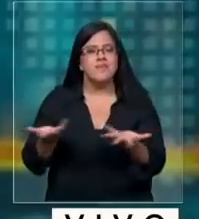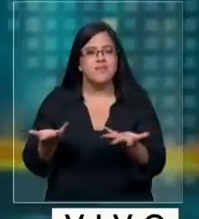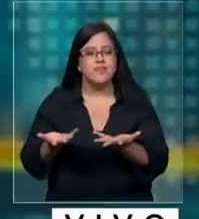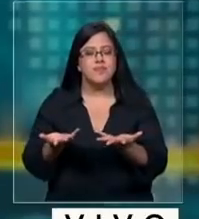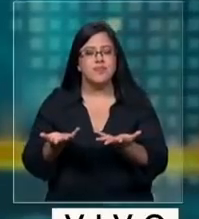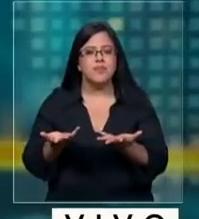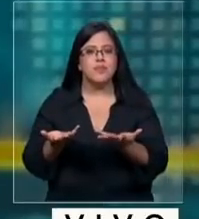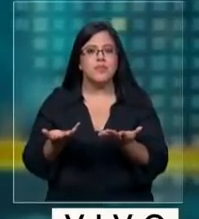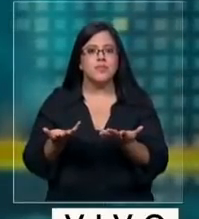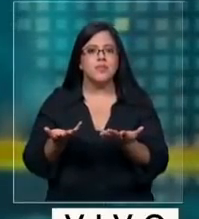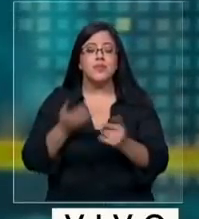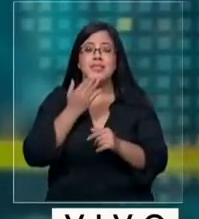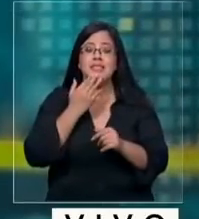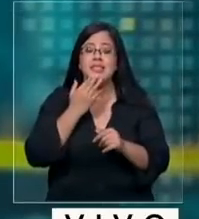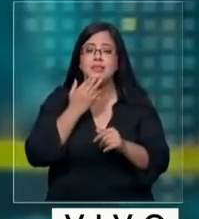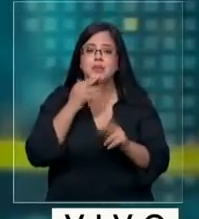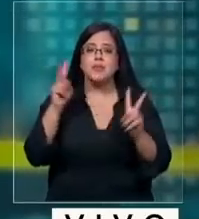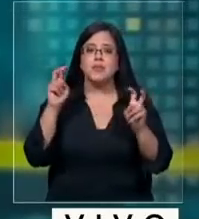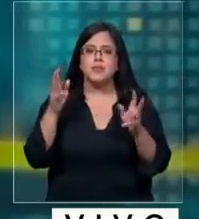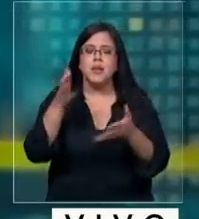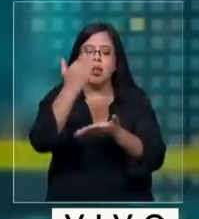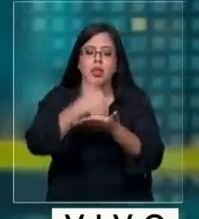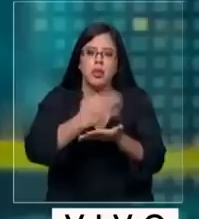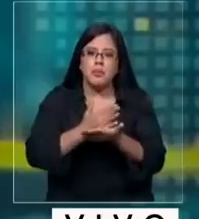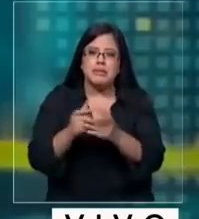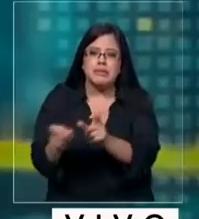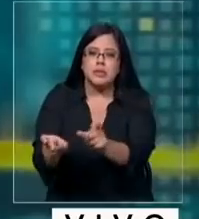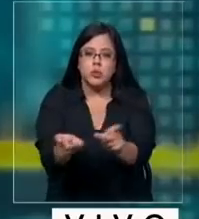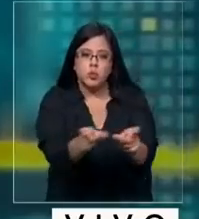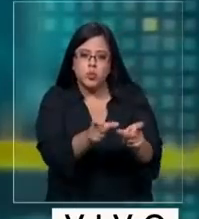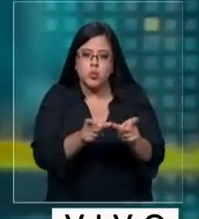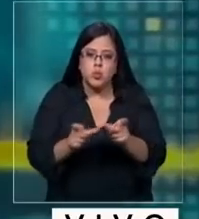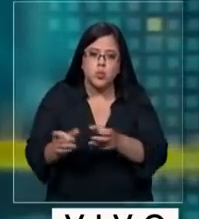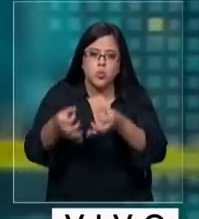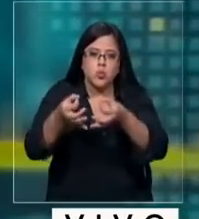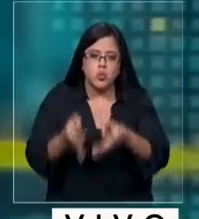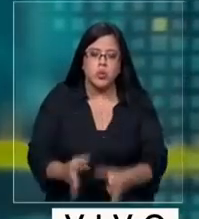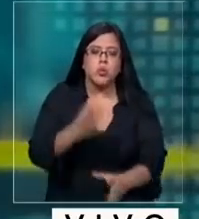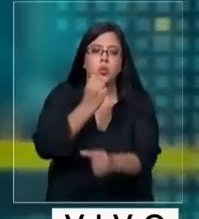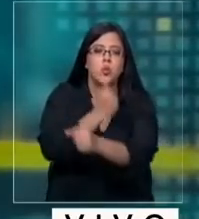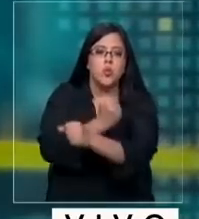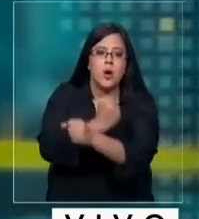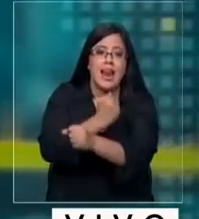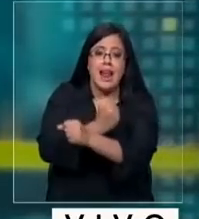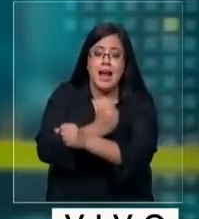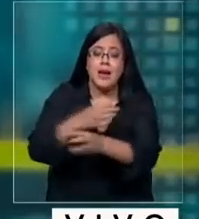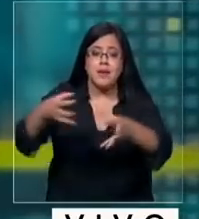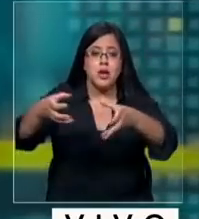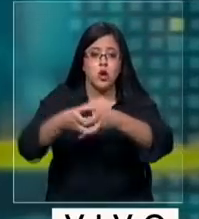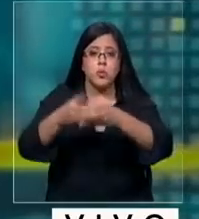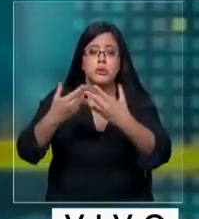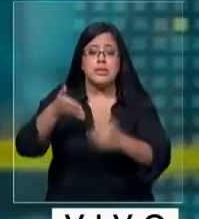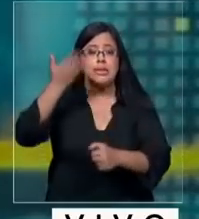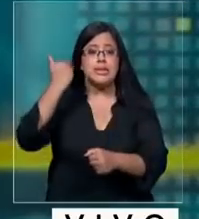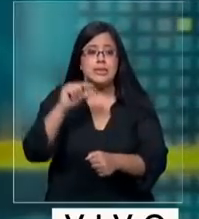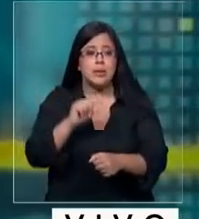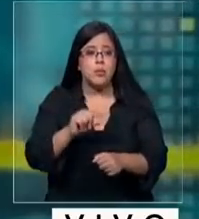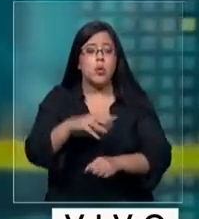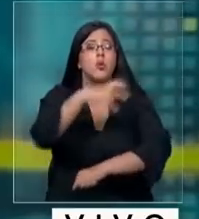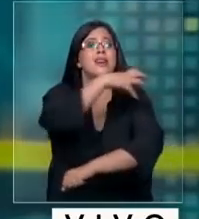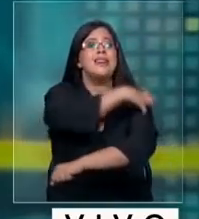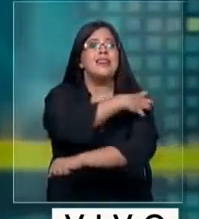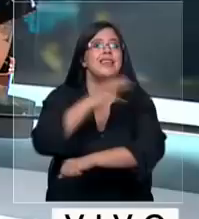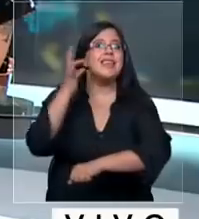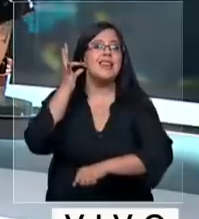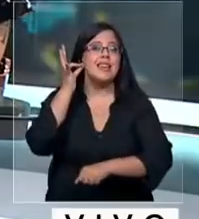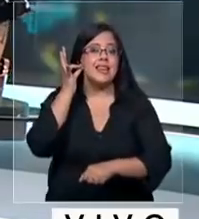a propósito de las medidas de seguridad y otras cosas carabineros insiste a casi muy poco la general a cargo